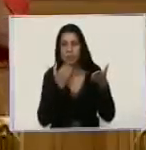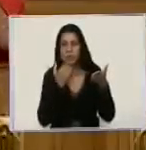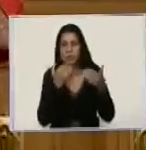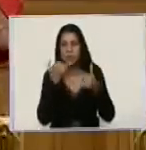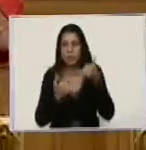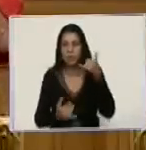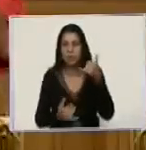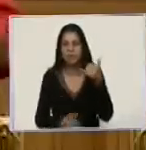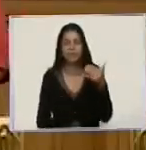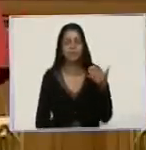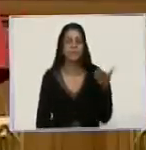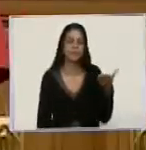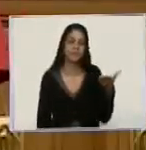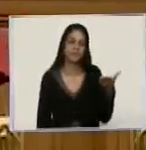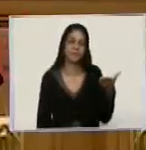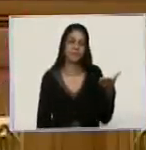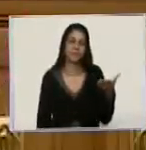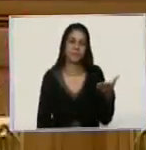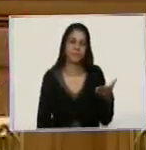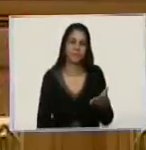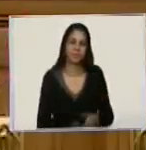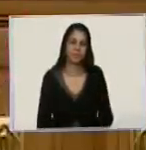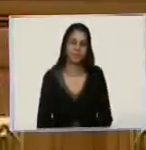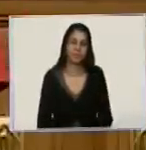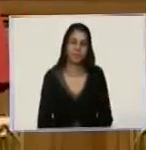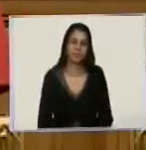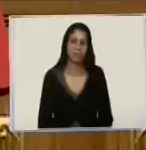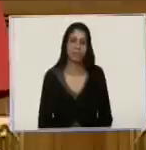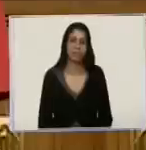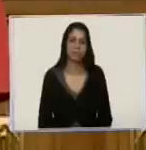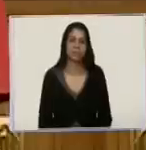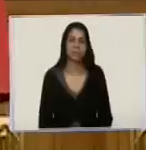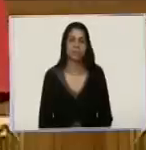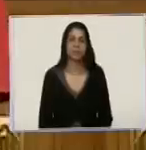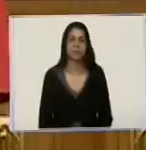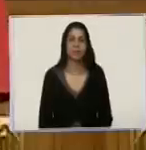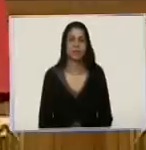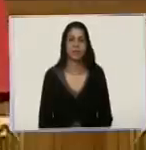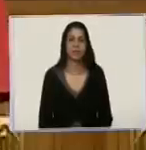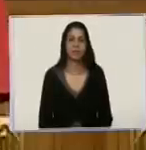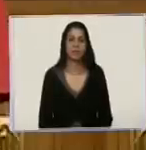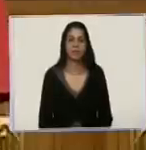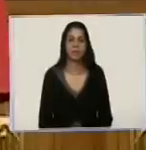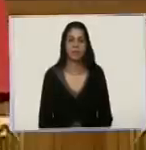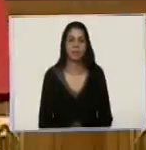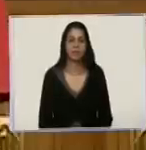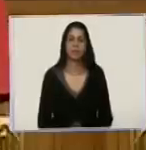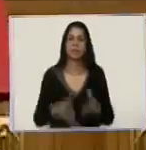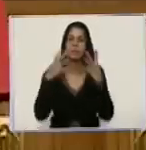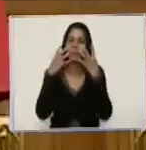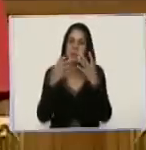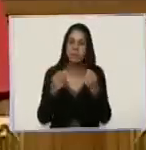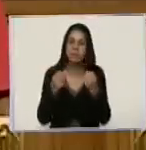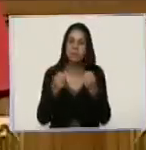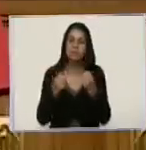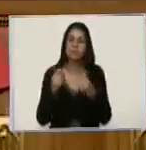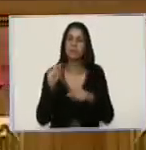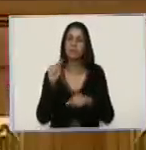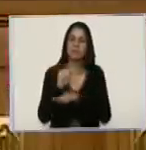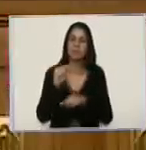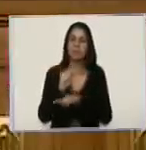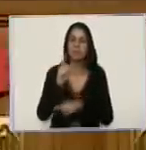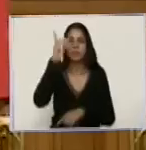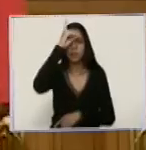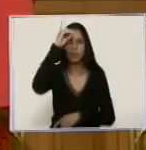redondeando. Porque hay otro personaje, para entender el acoso contra el constituyente Diosdado